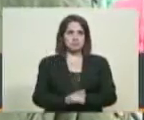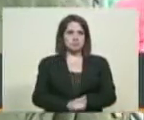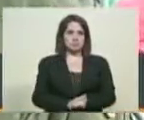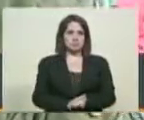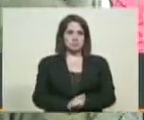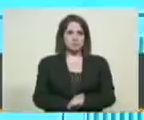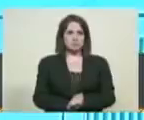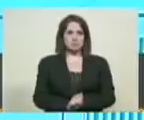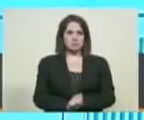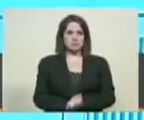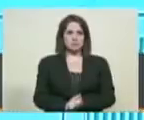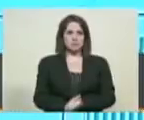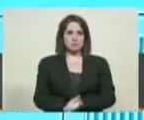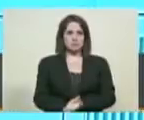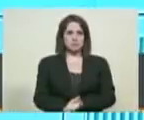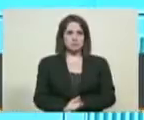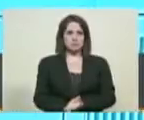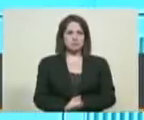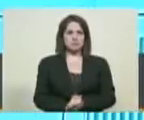Hermanos,